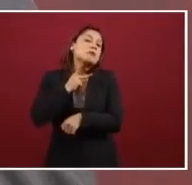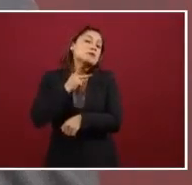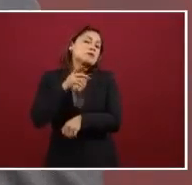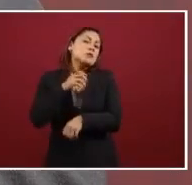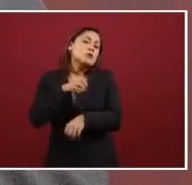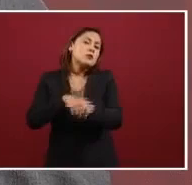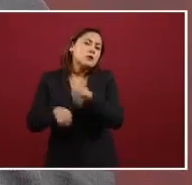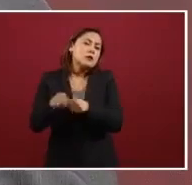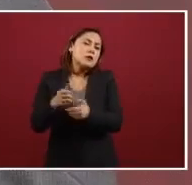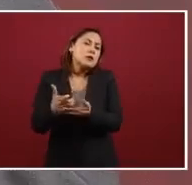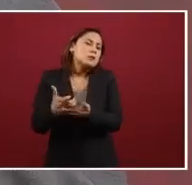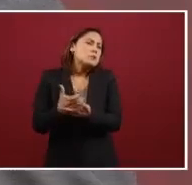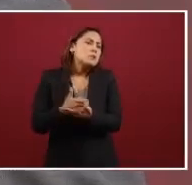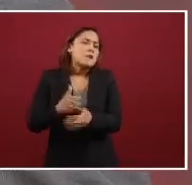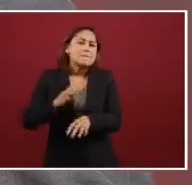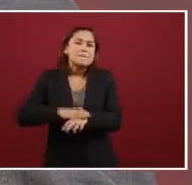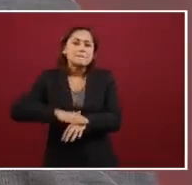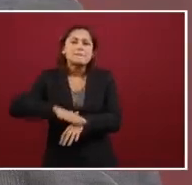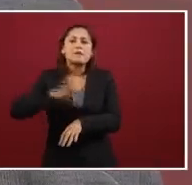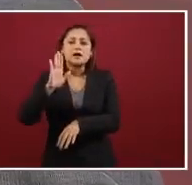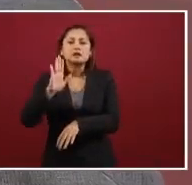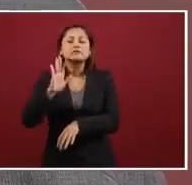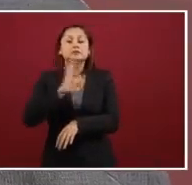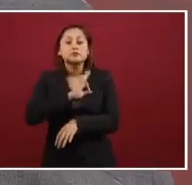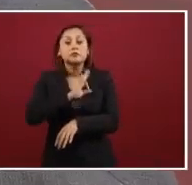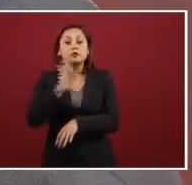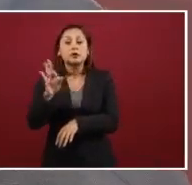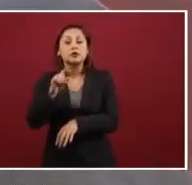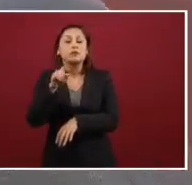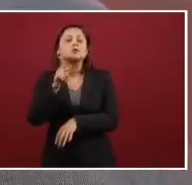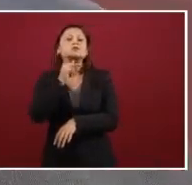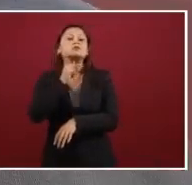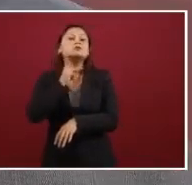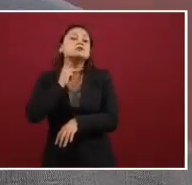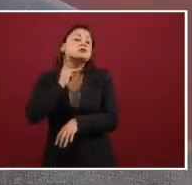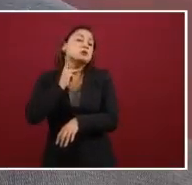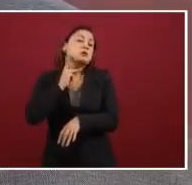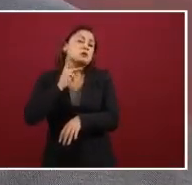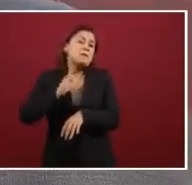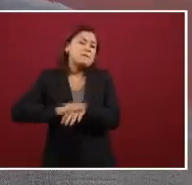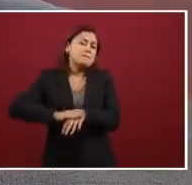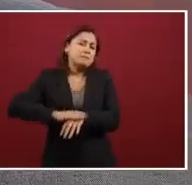excedentes de el petróleo. Durante mucho tiempo